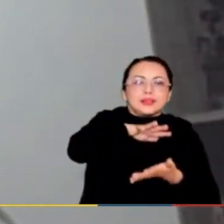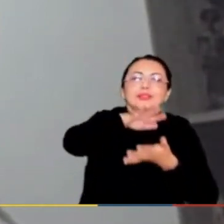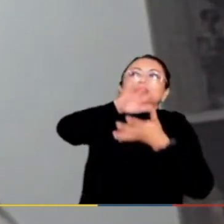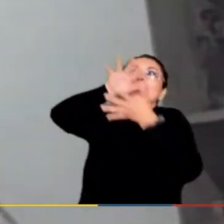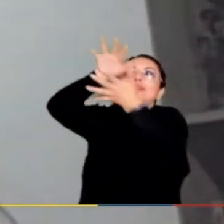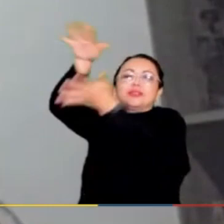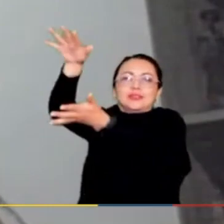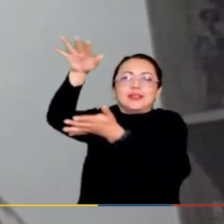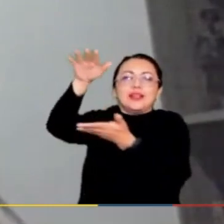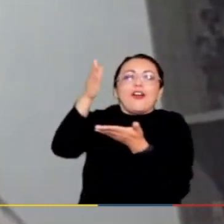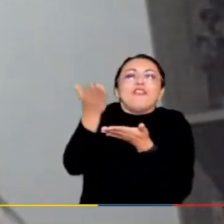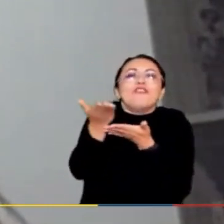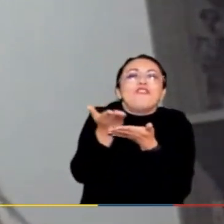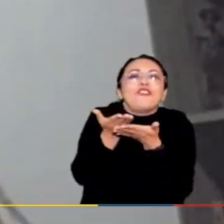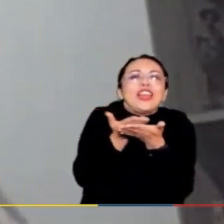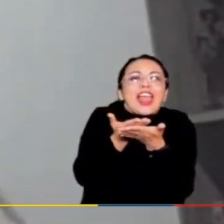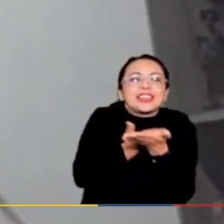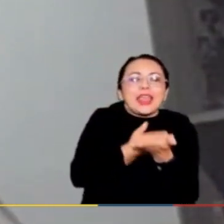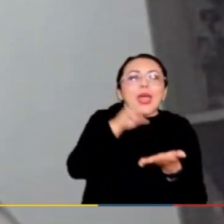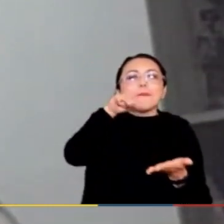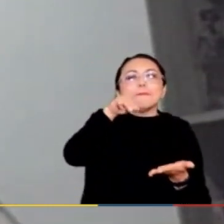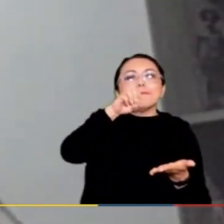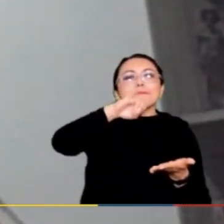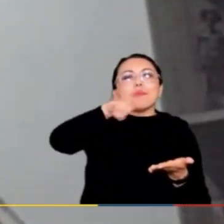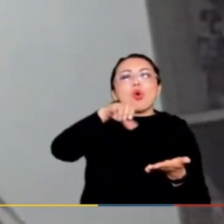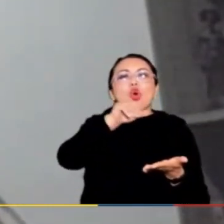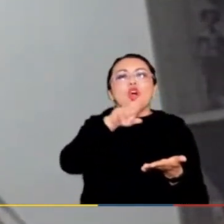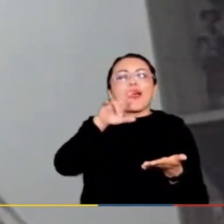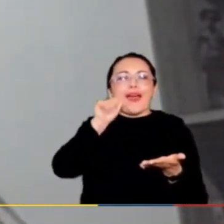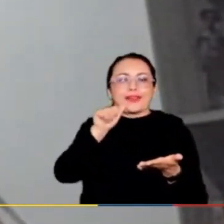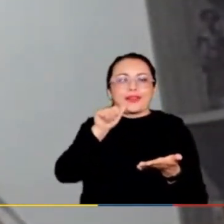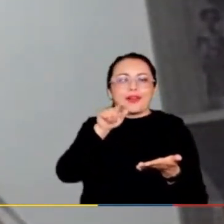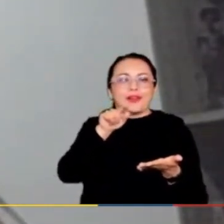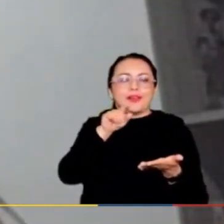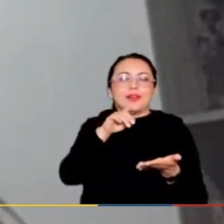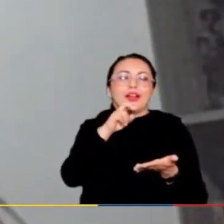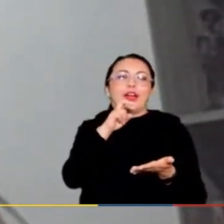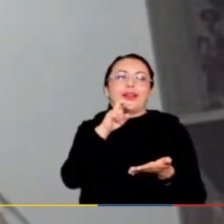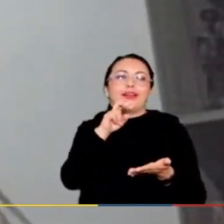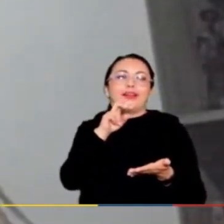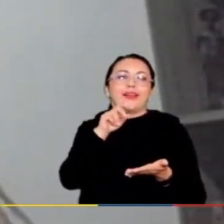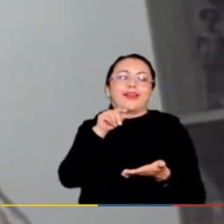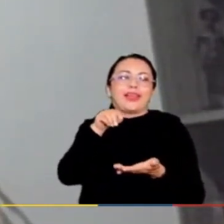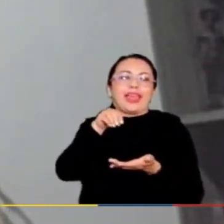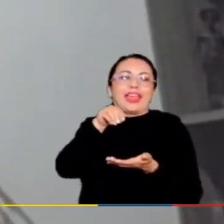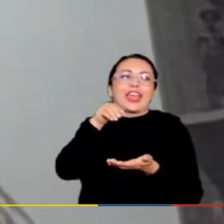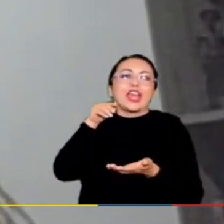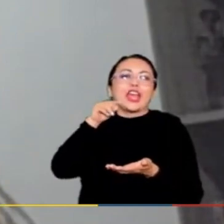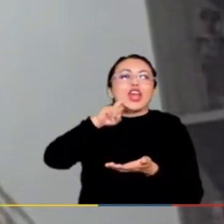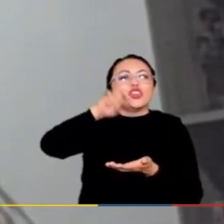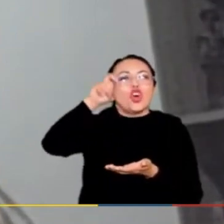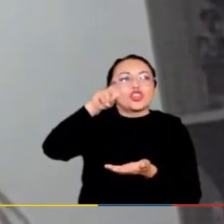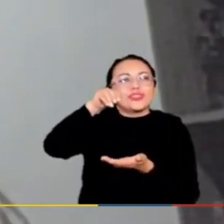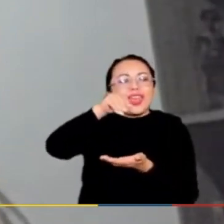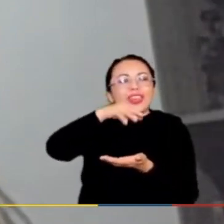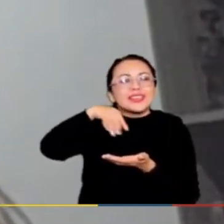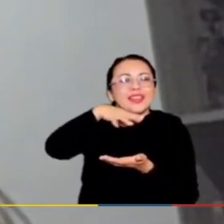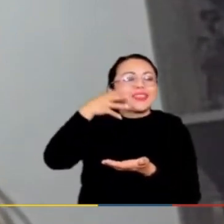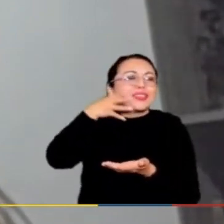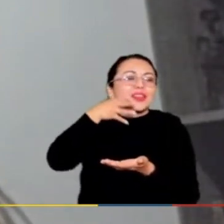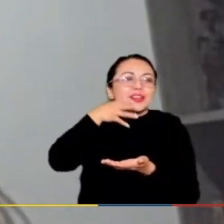filetes de mojarra desde su sede en Norte de Santander a Venezuela para el año